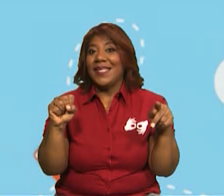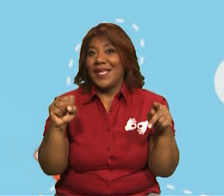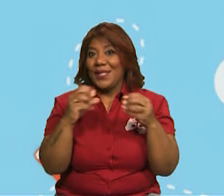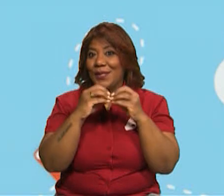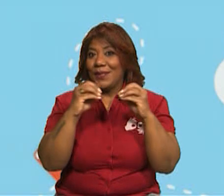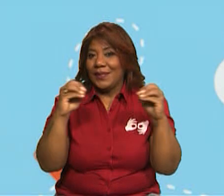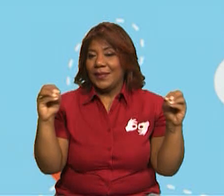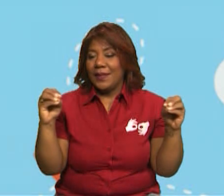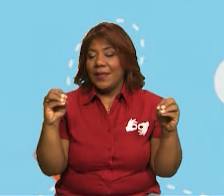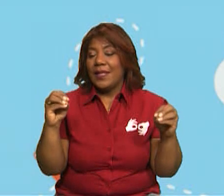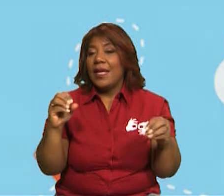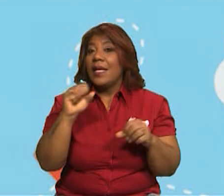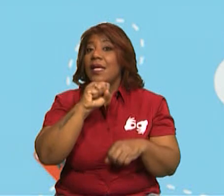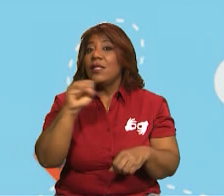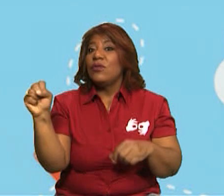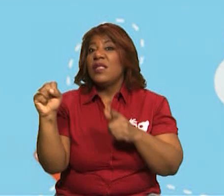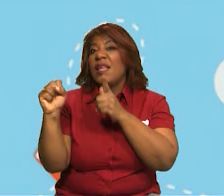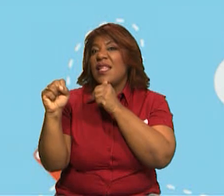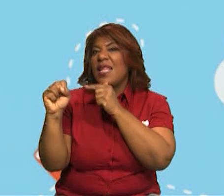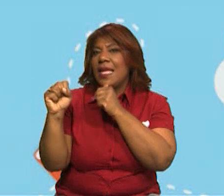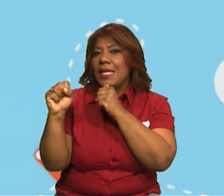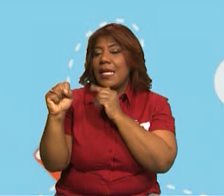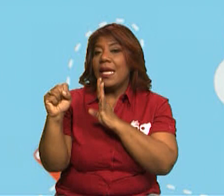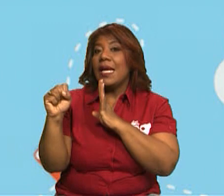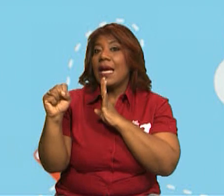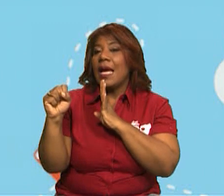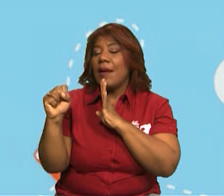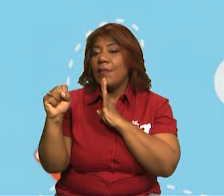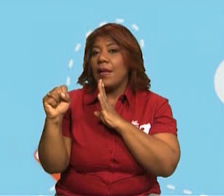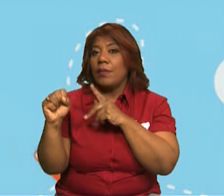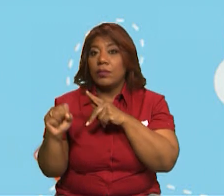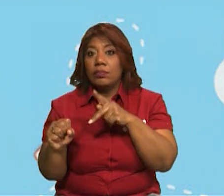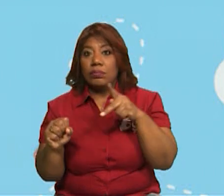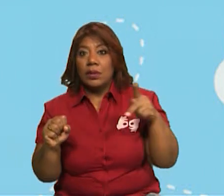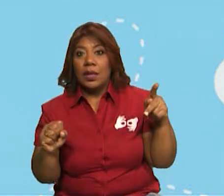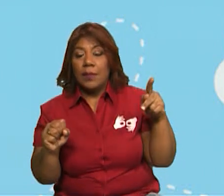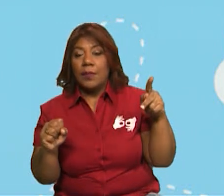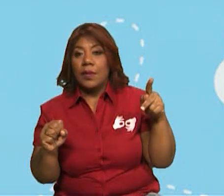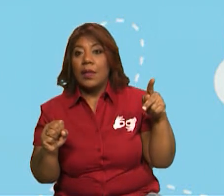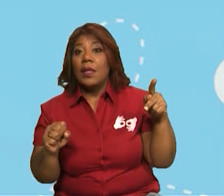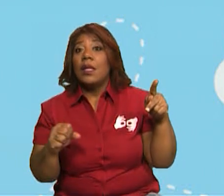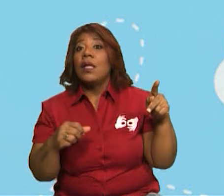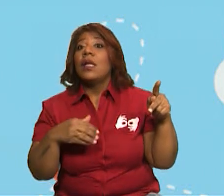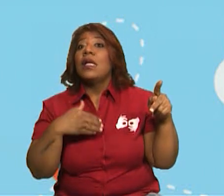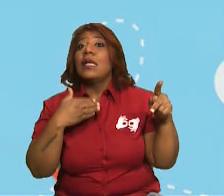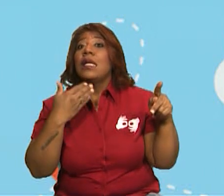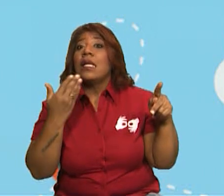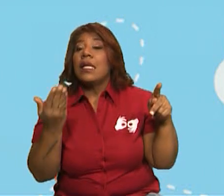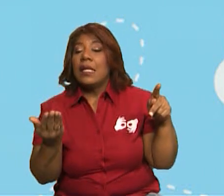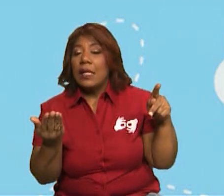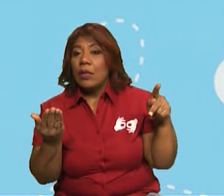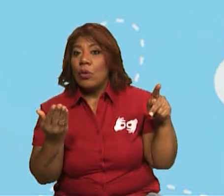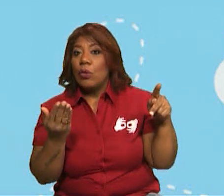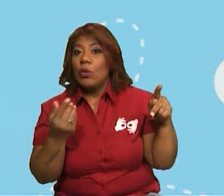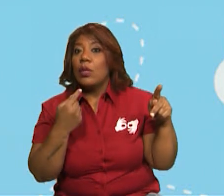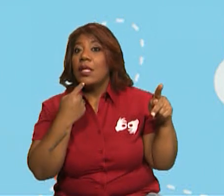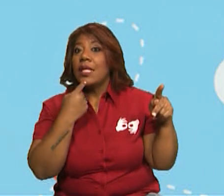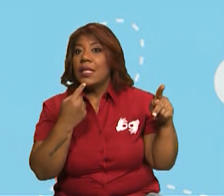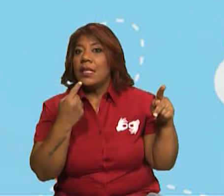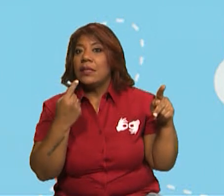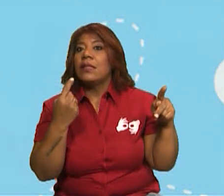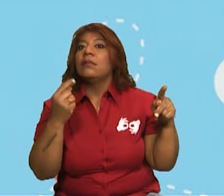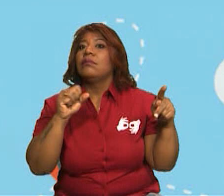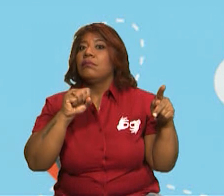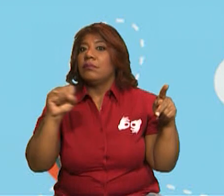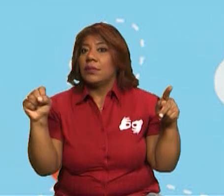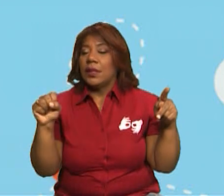quién o de qué se habla. El predicado es entonces lo que se dice del sujeto. Es